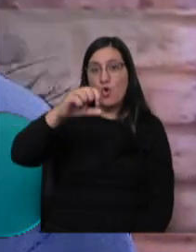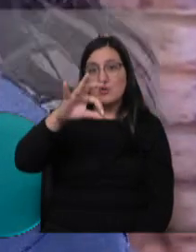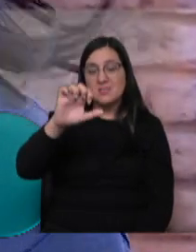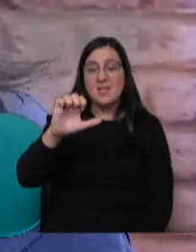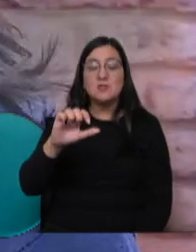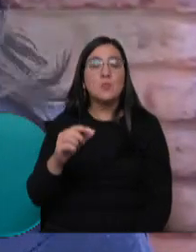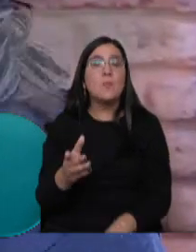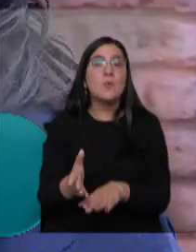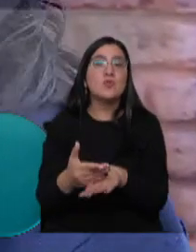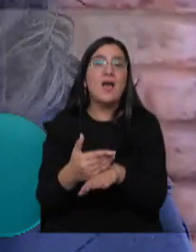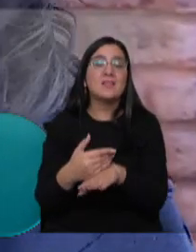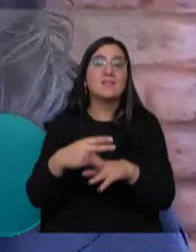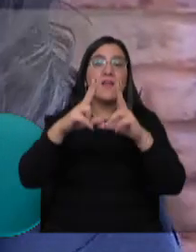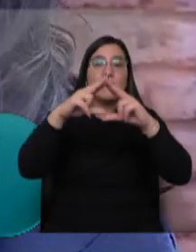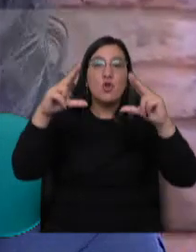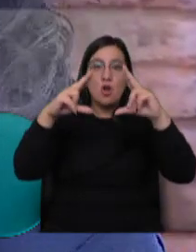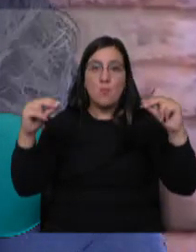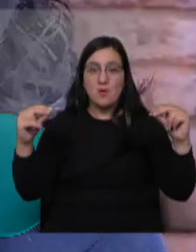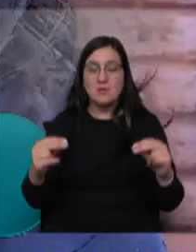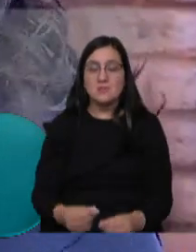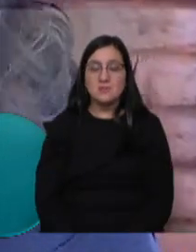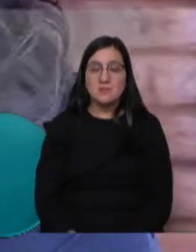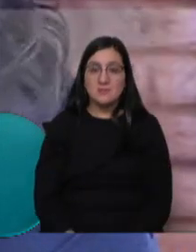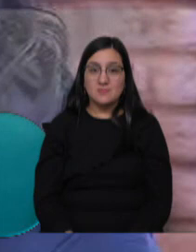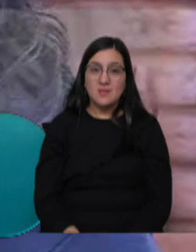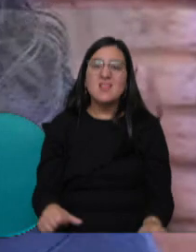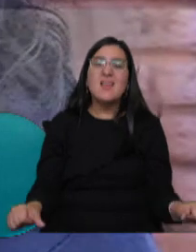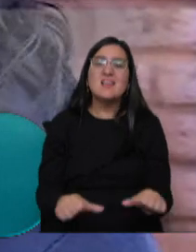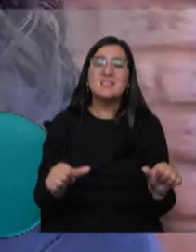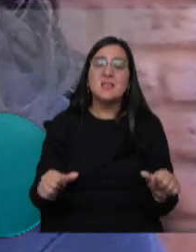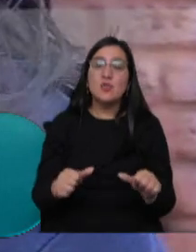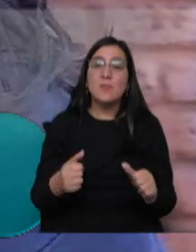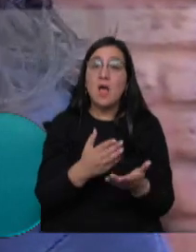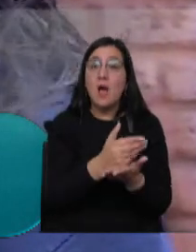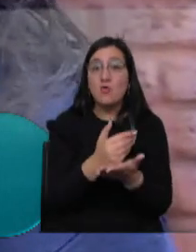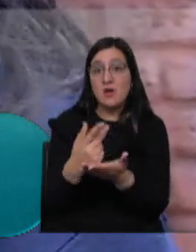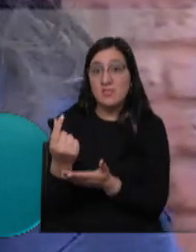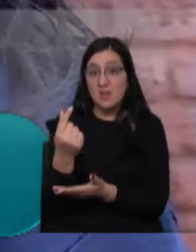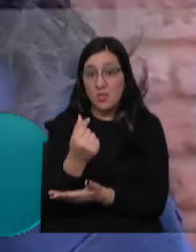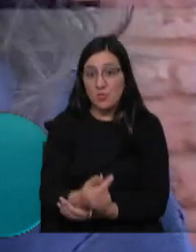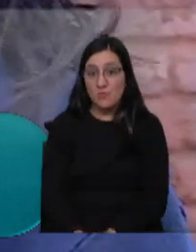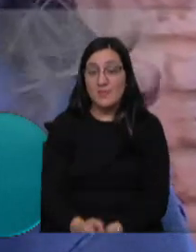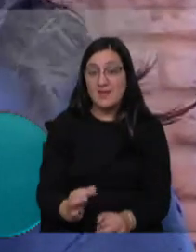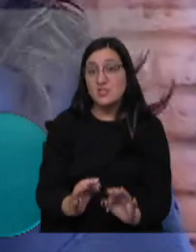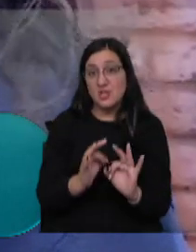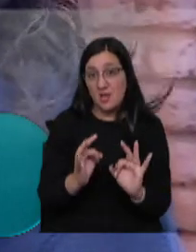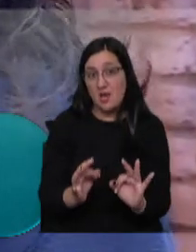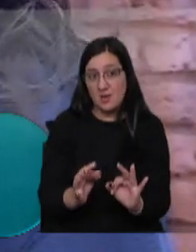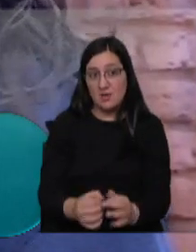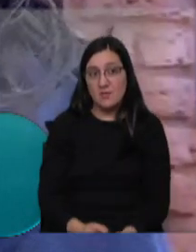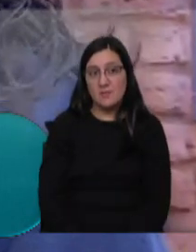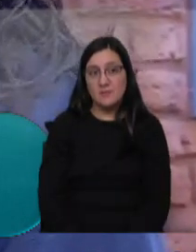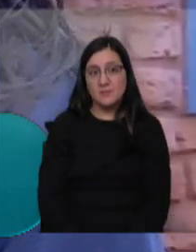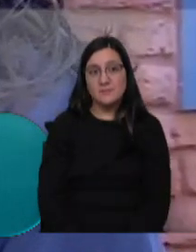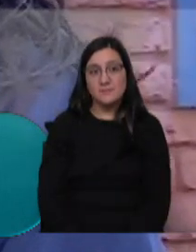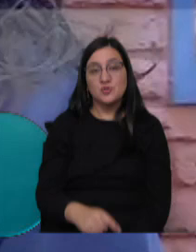Florianópolis, en Santa Catarina. ¿Qué demás? Y bueno, ¿y cómo se están preparando? ¿Qué es lo que están haciendo como grupo, como equipo, para poder llegar en cuanto a la parte